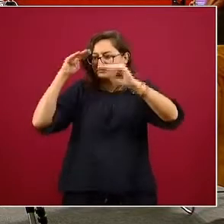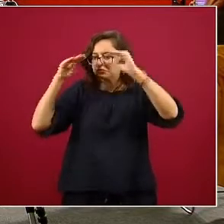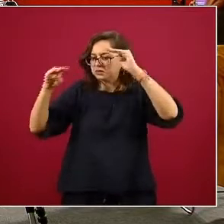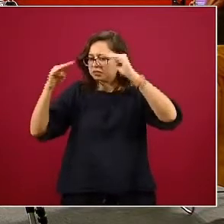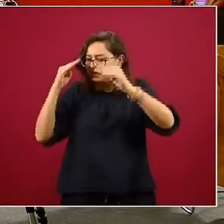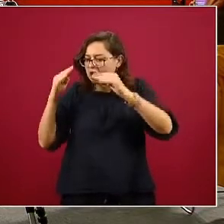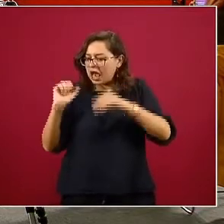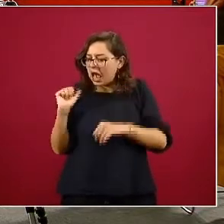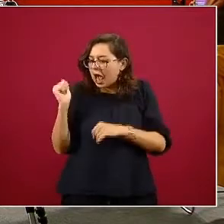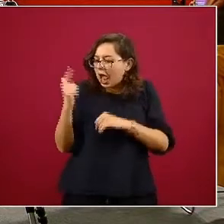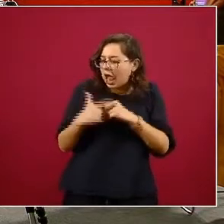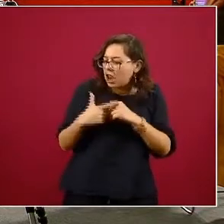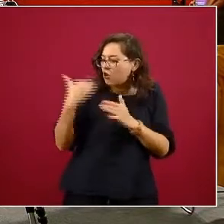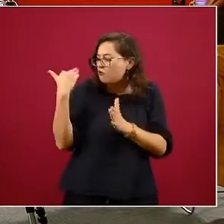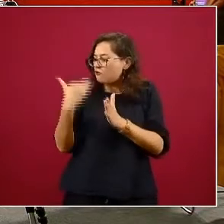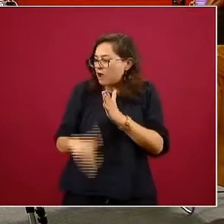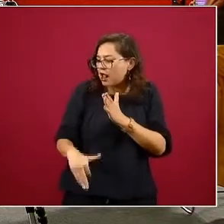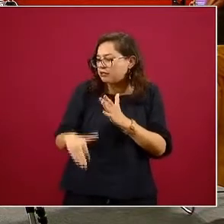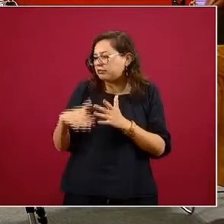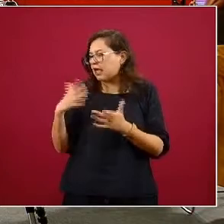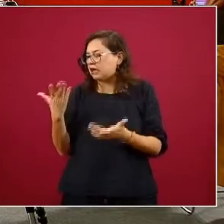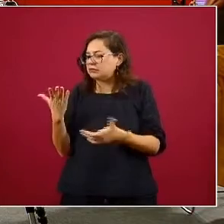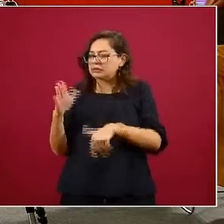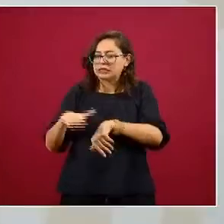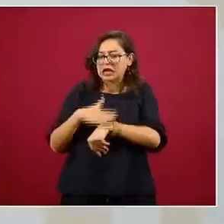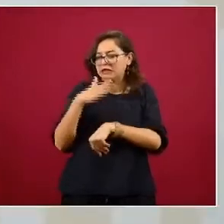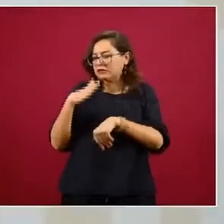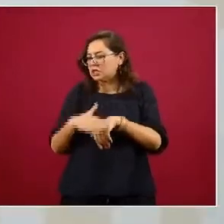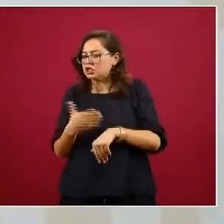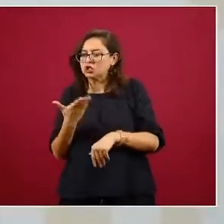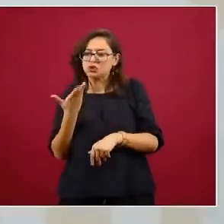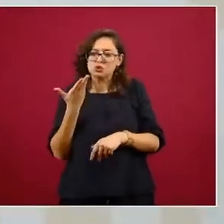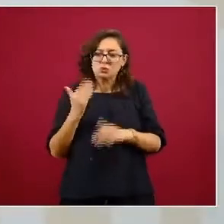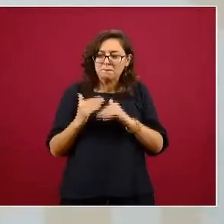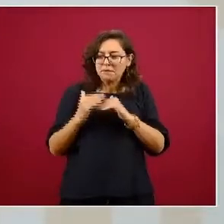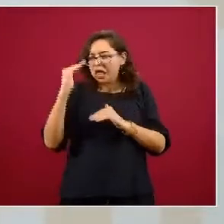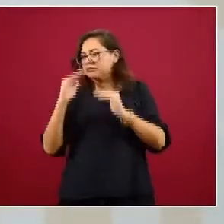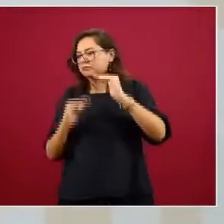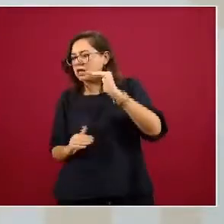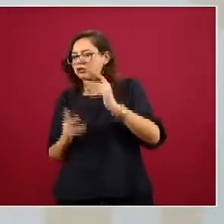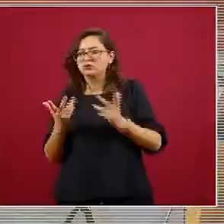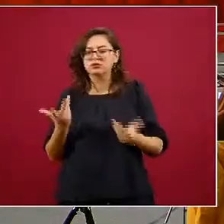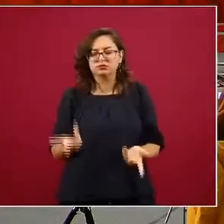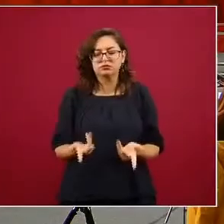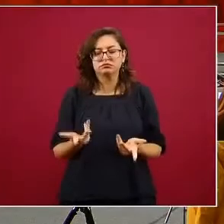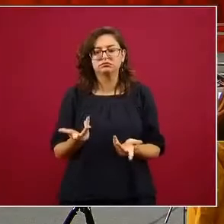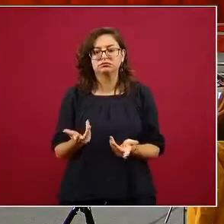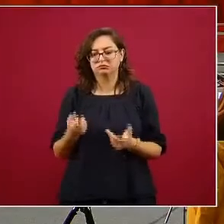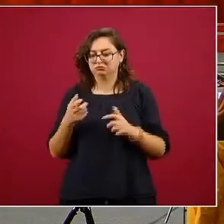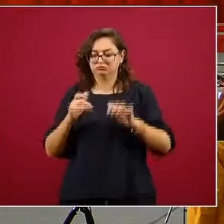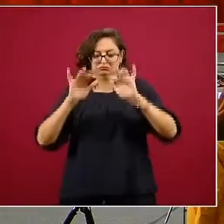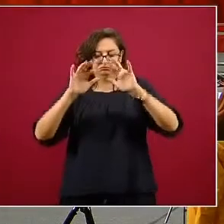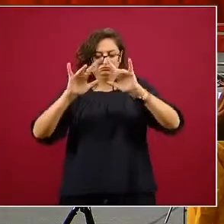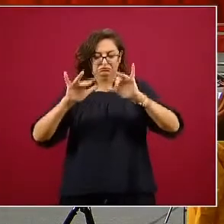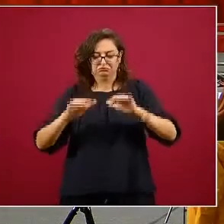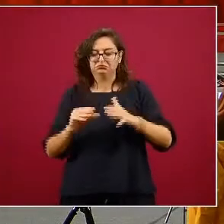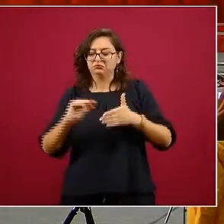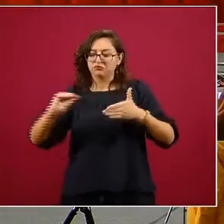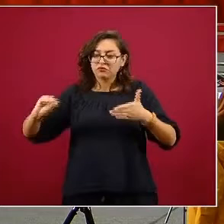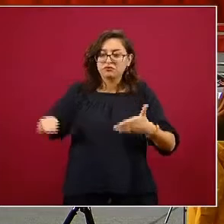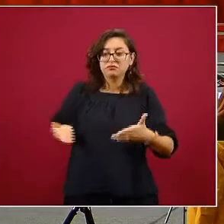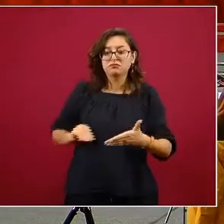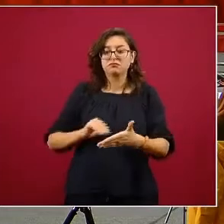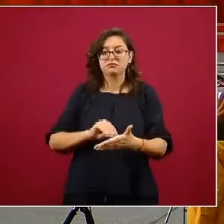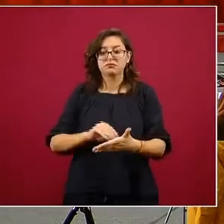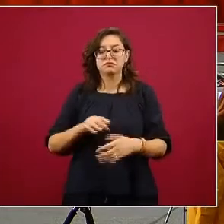algún elemento que no fue considerado en la calificación específica de cada estado. Esto se agregó al documento. Por